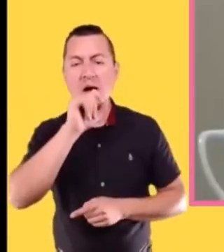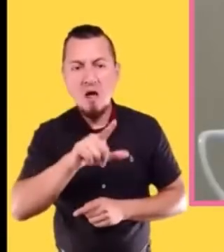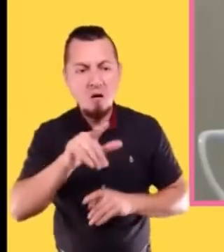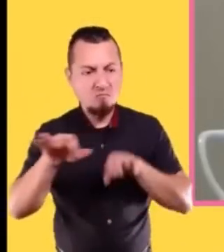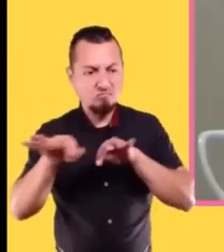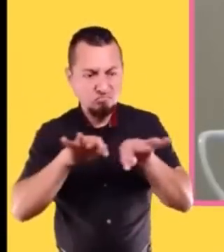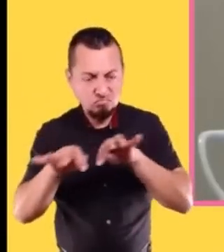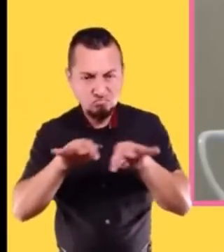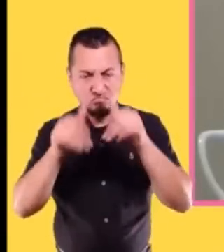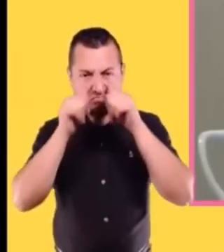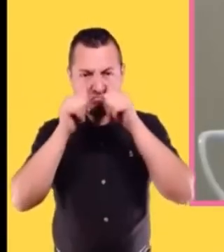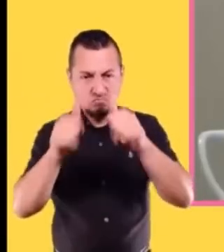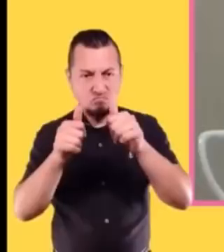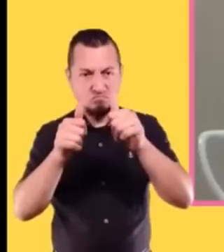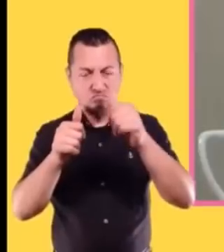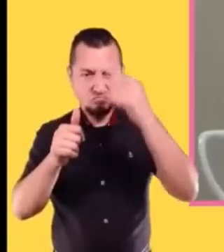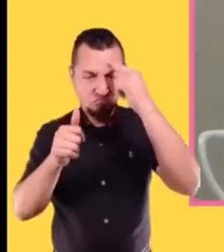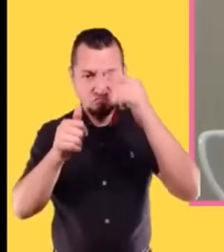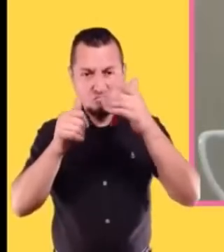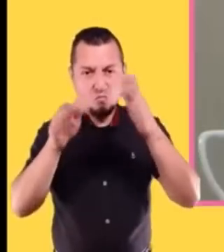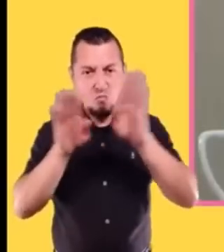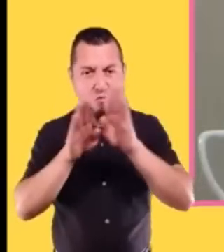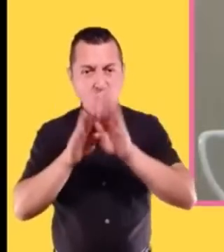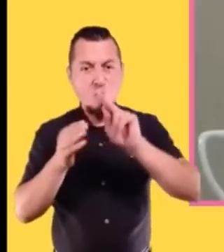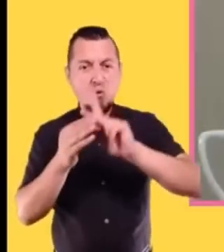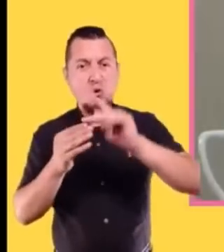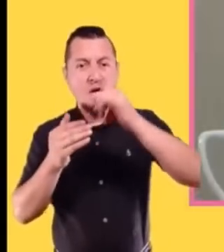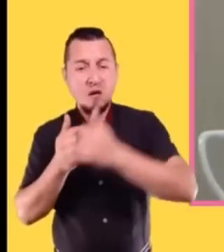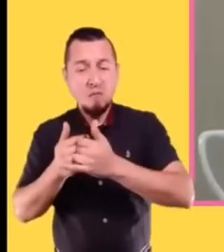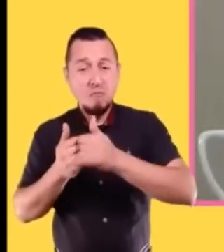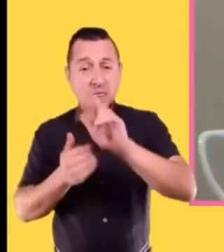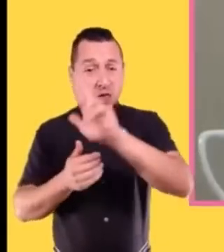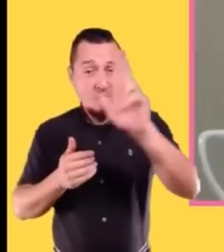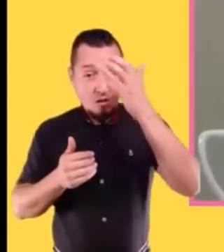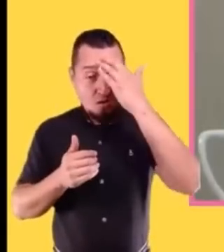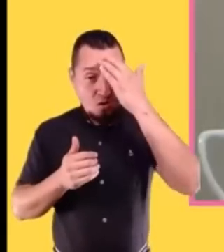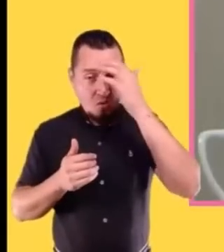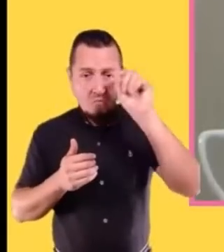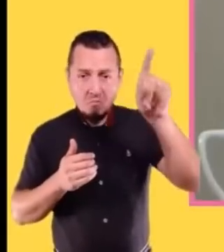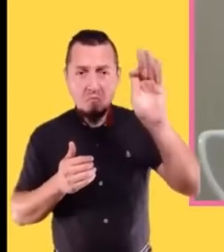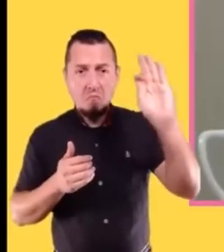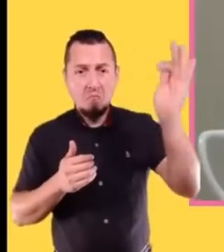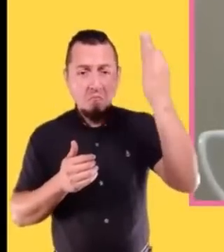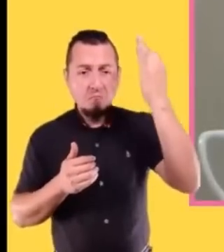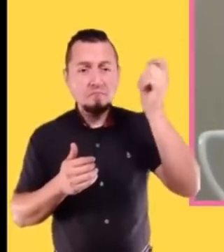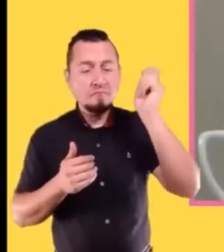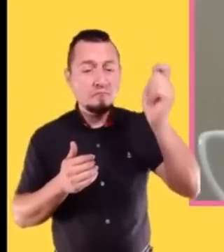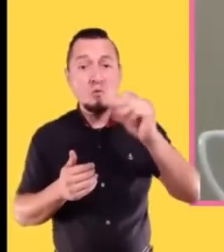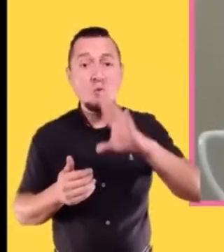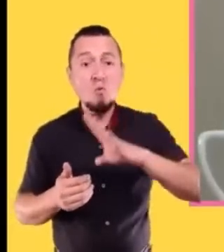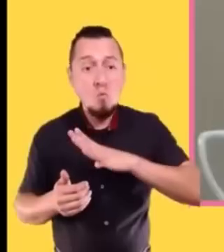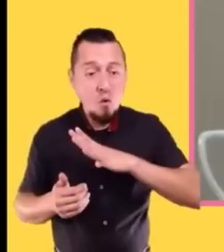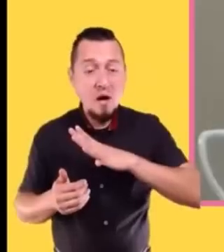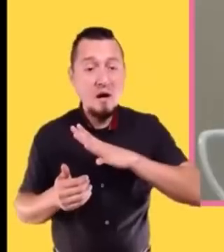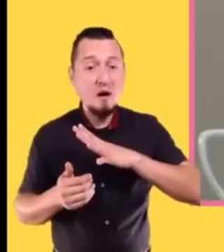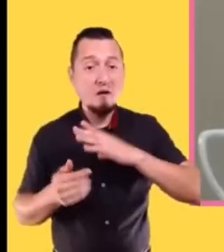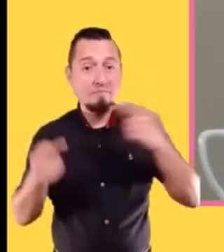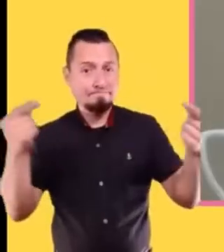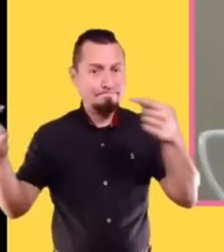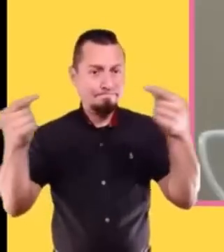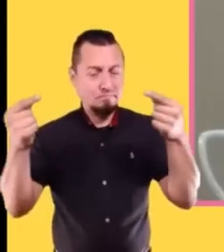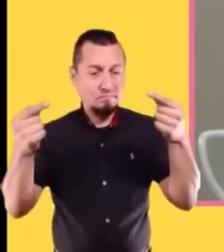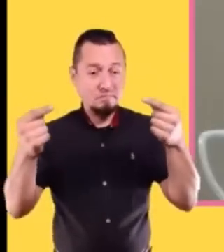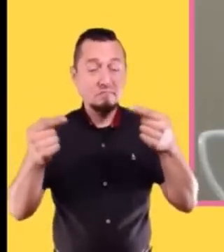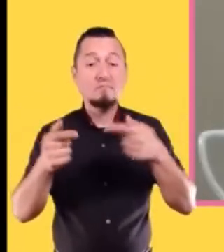tener un proyecto educativo que es reconocido incluso por la propia federación. Entonces, no hay disputa alguna. Insisto,